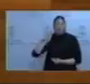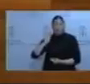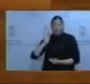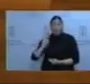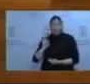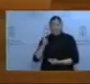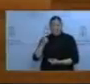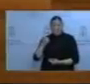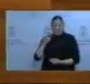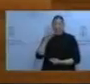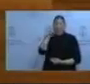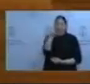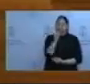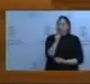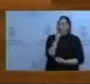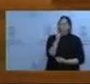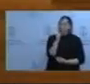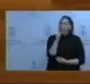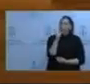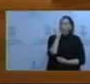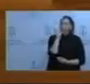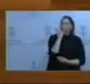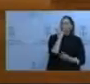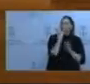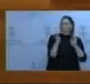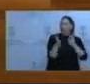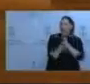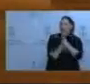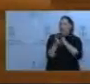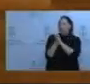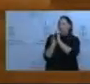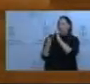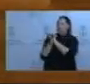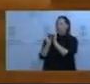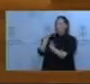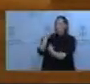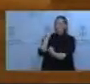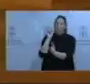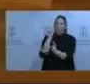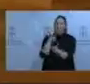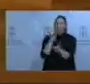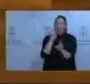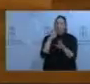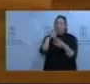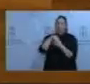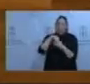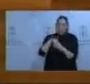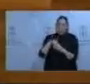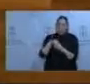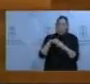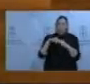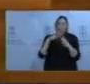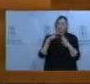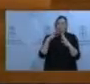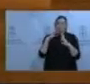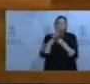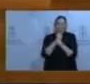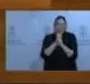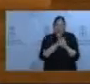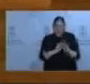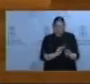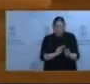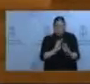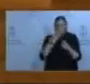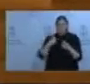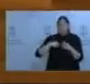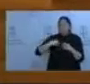cantidades nada desdeñables importantes en sus operaciones habituales, ¿no? También nos interesa, y es lo que exponemos